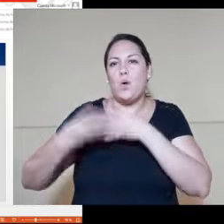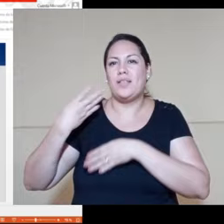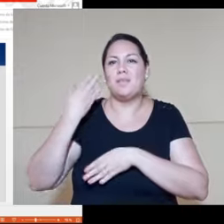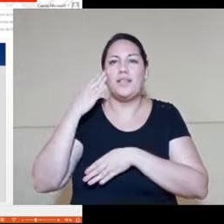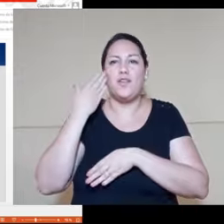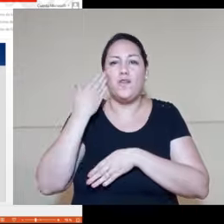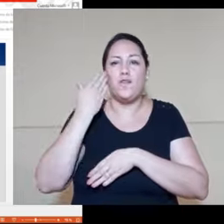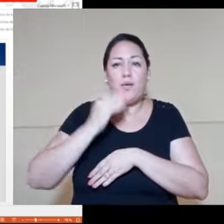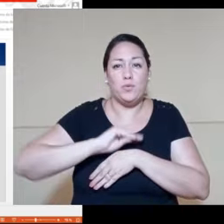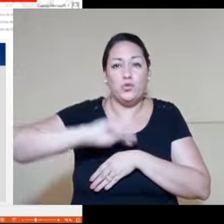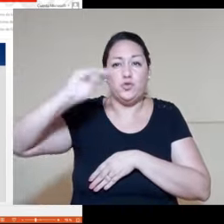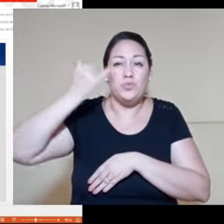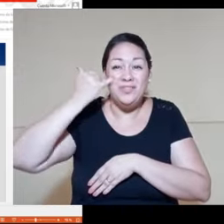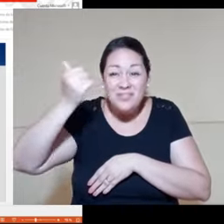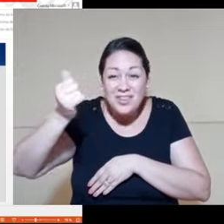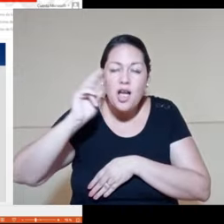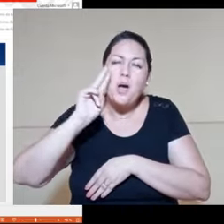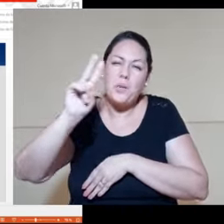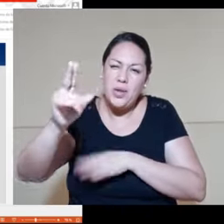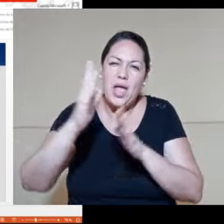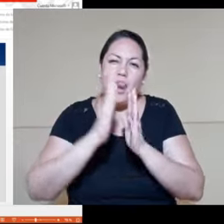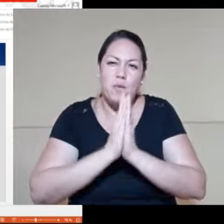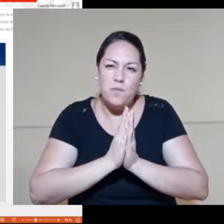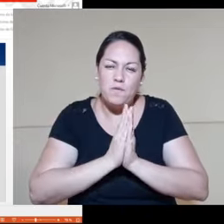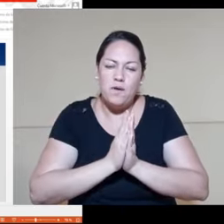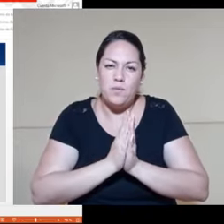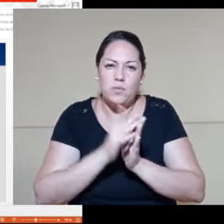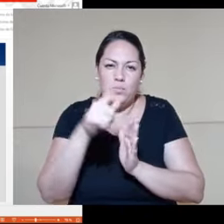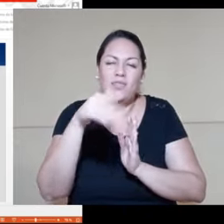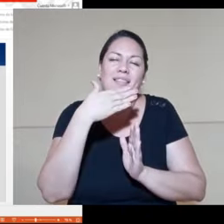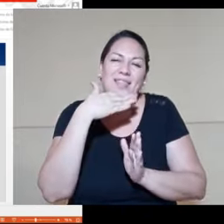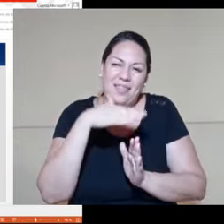la profesora en el cuatrimestre pasado, que está subida a Face,